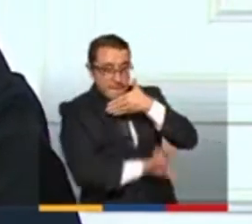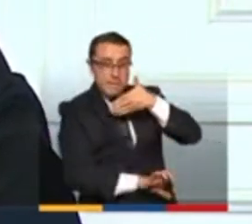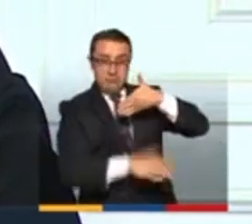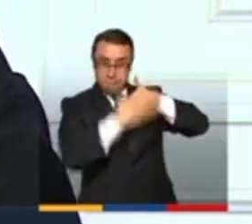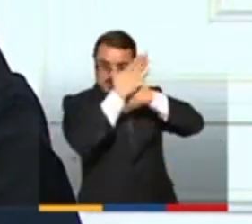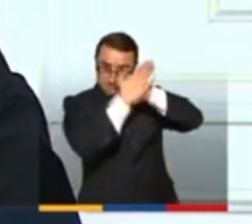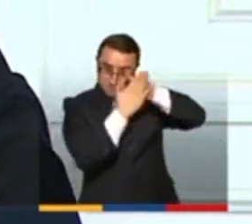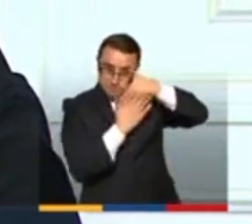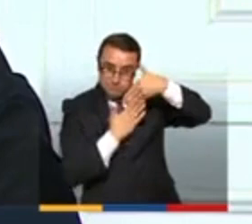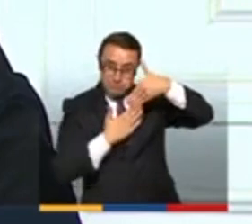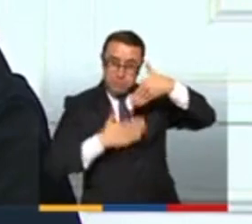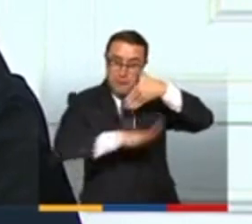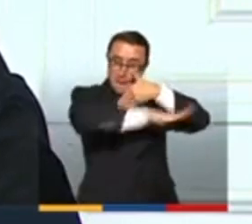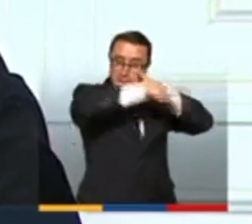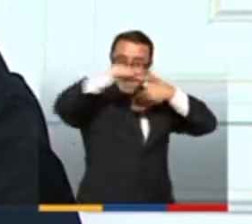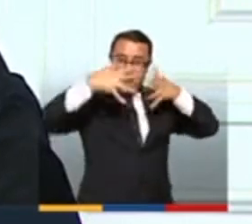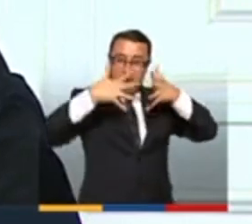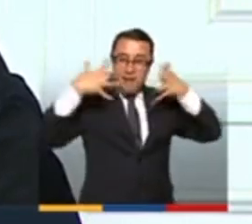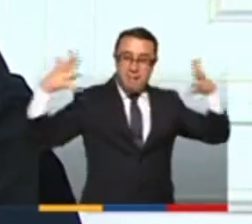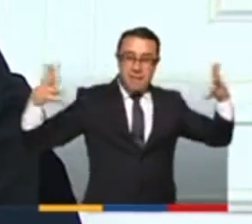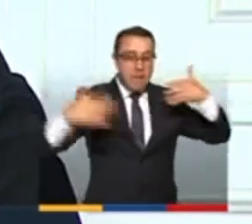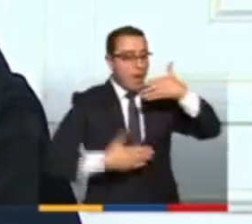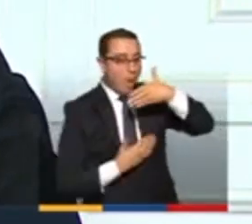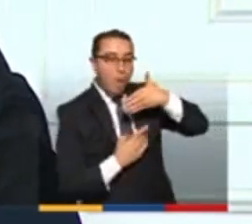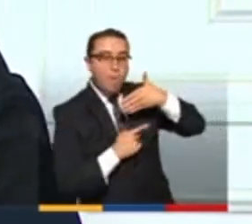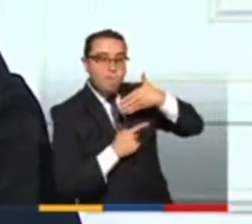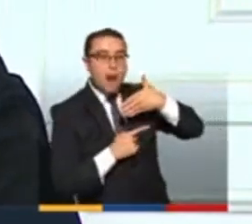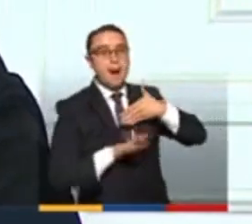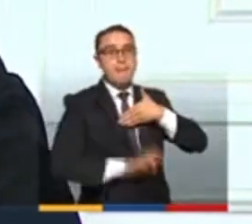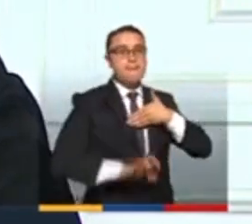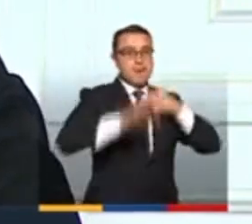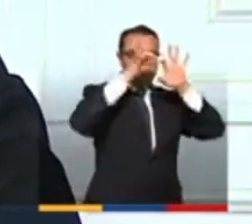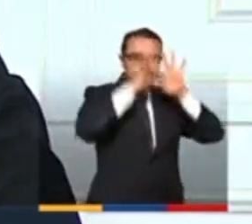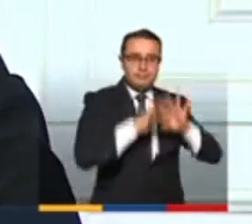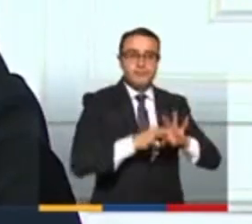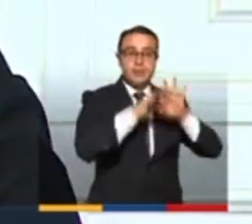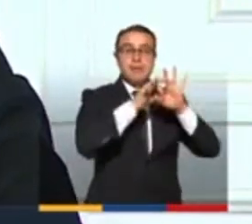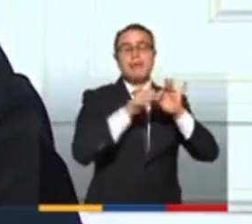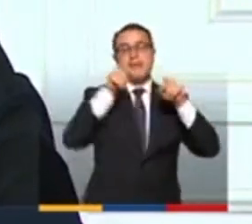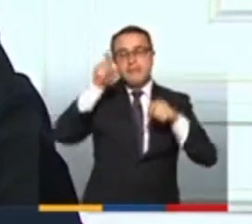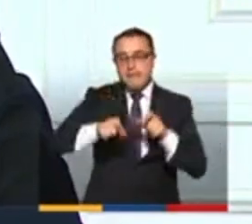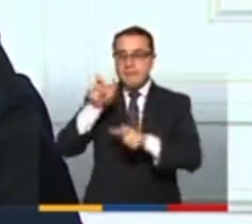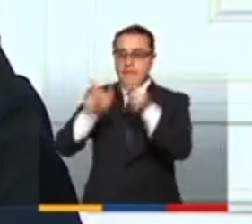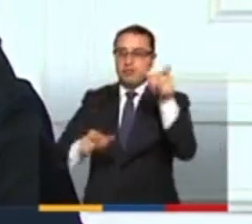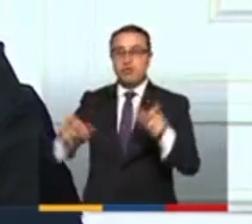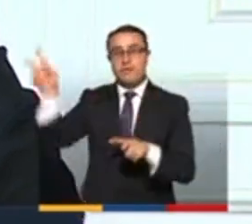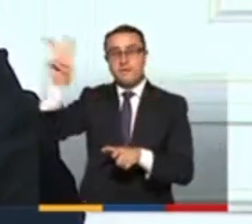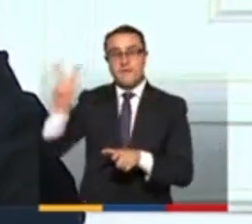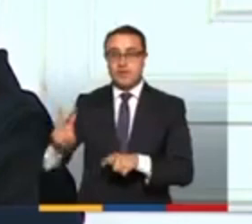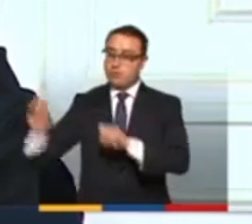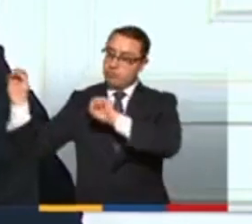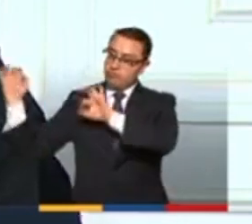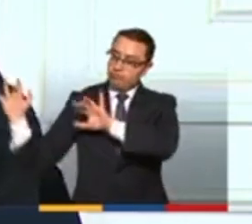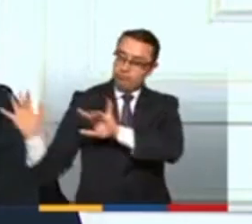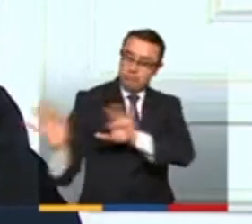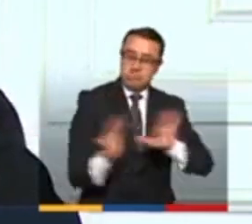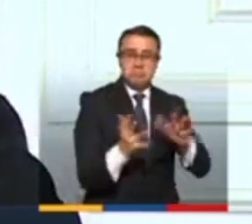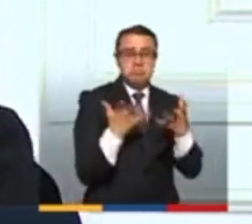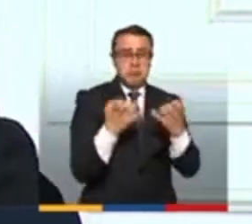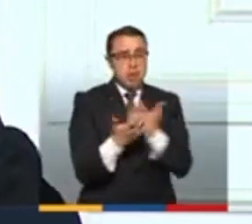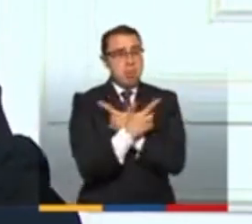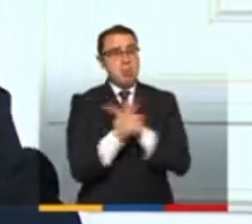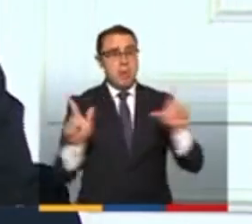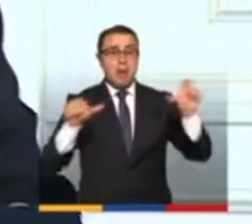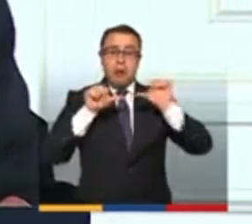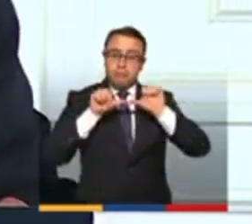hay que lograr la plena integración de las personas que provienen de Venezuela, si quieren quedarse libremente en